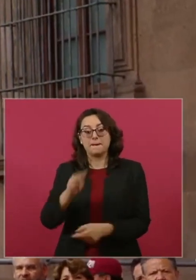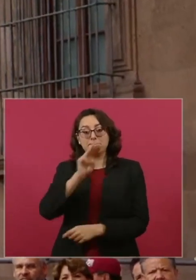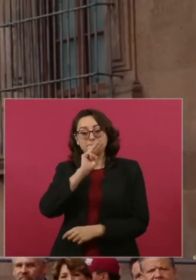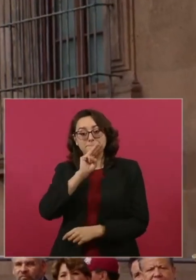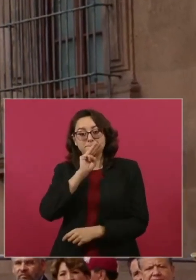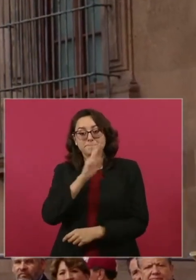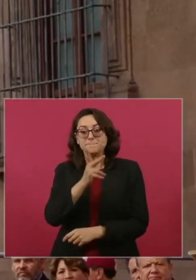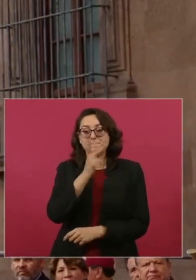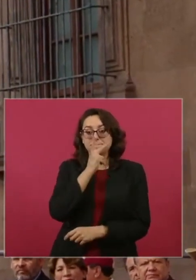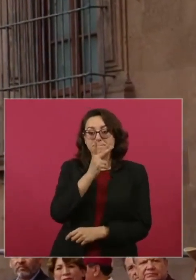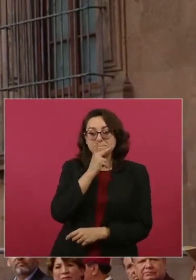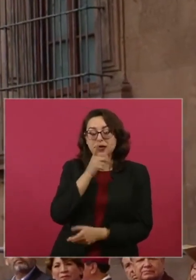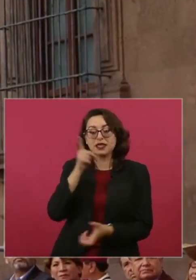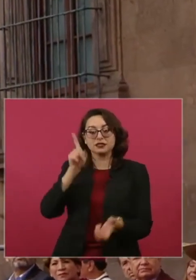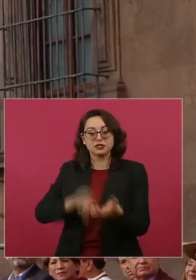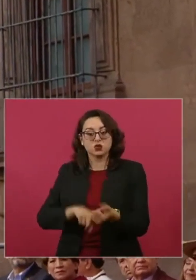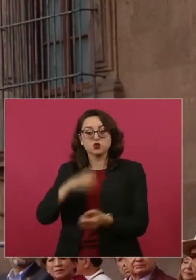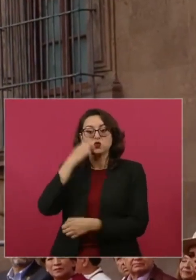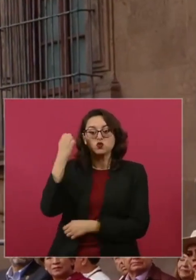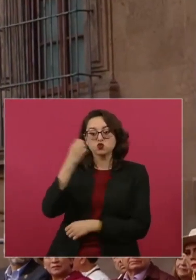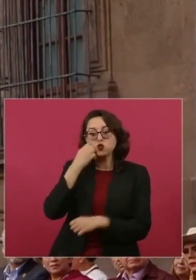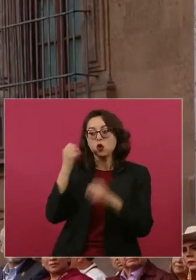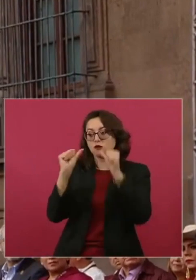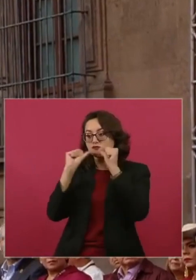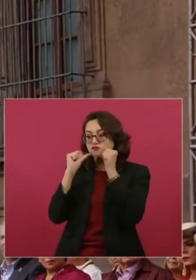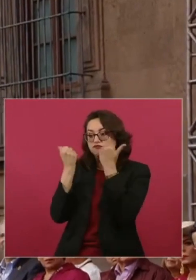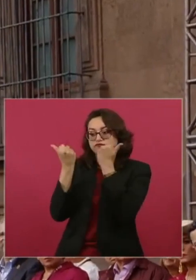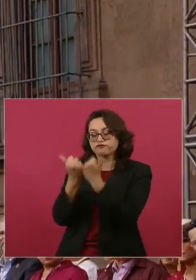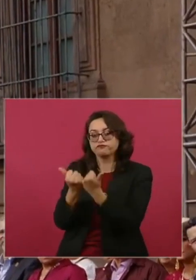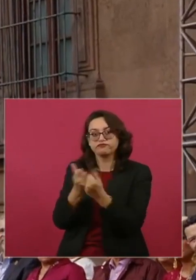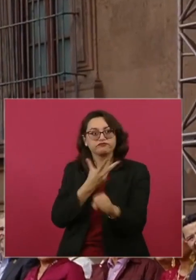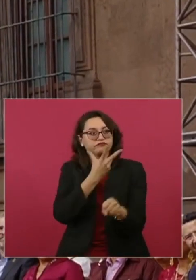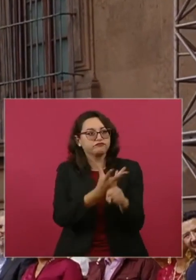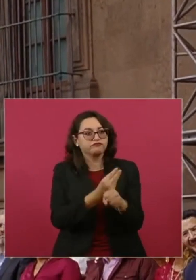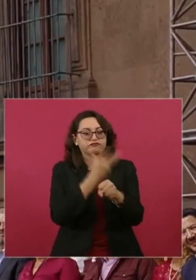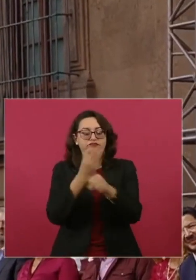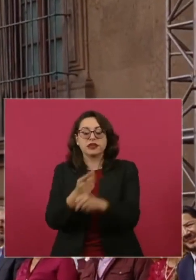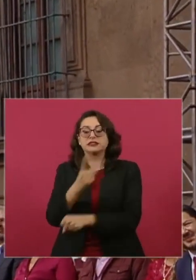madres y padres de familia para el mantenimiento de